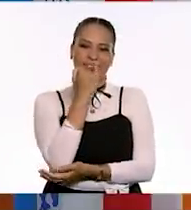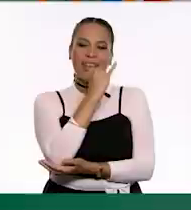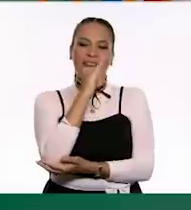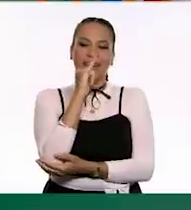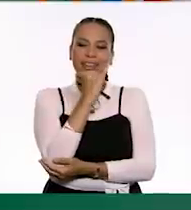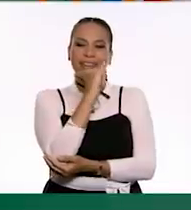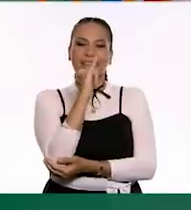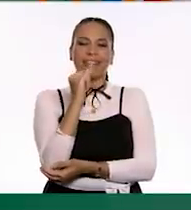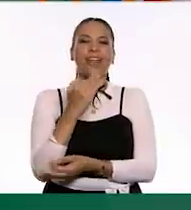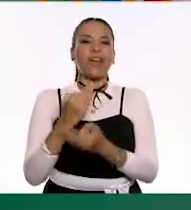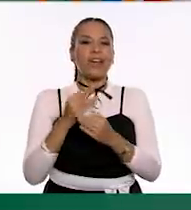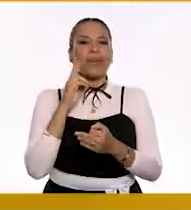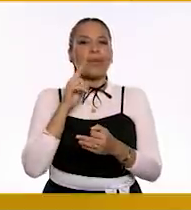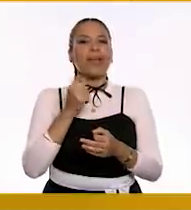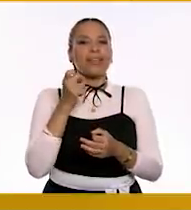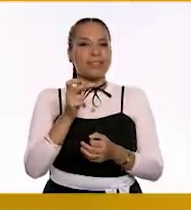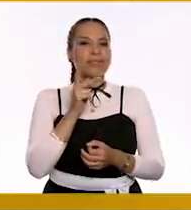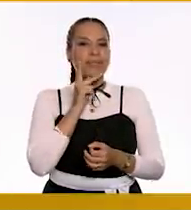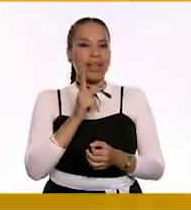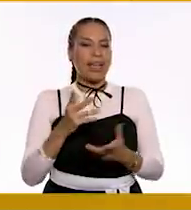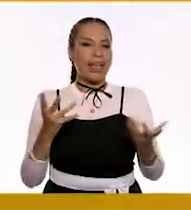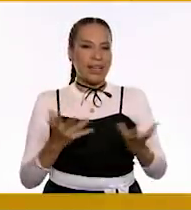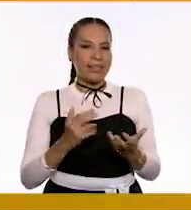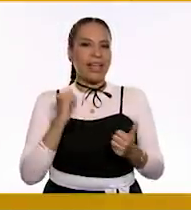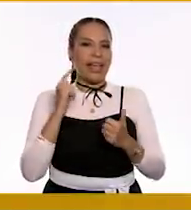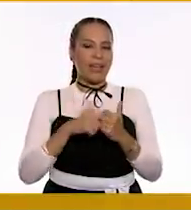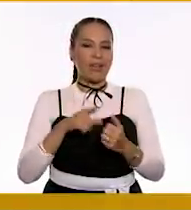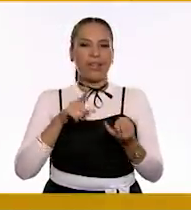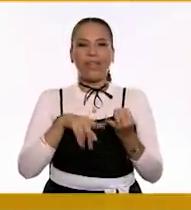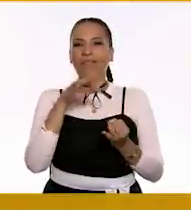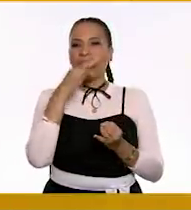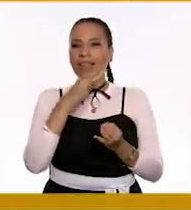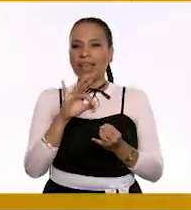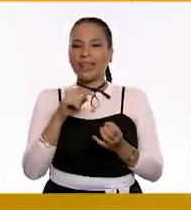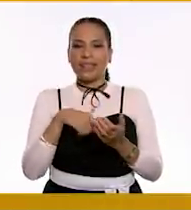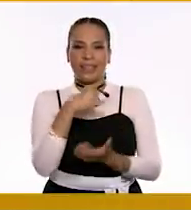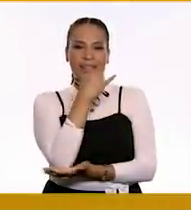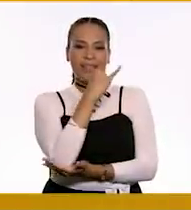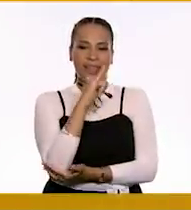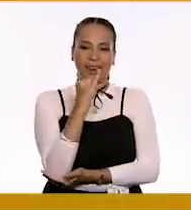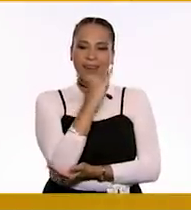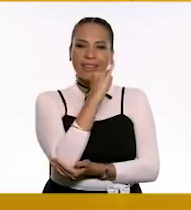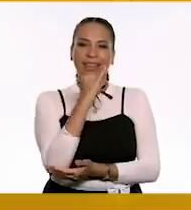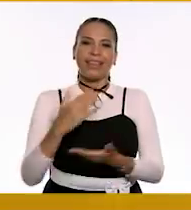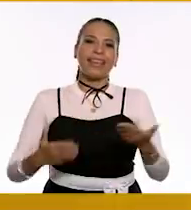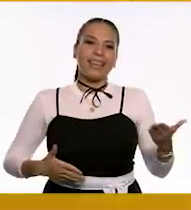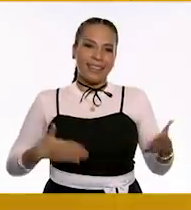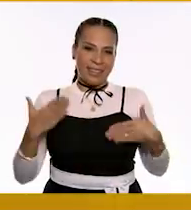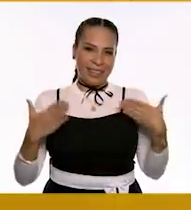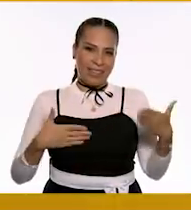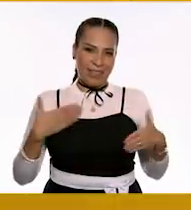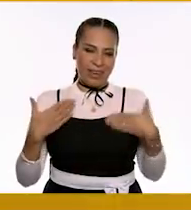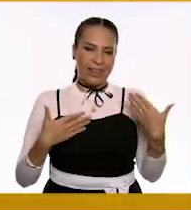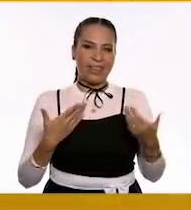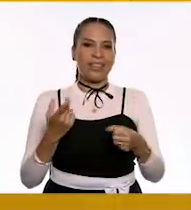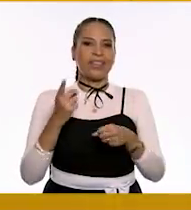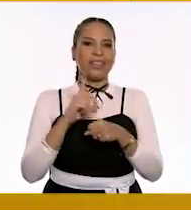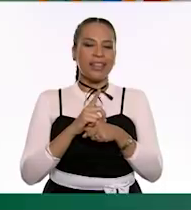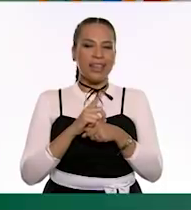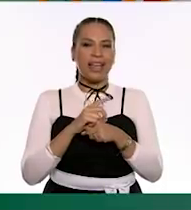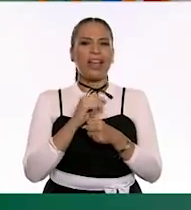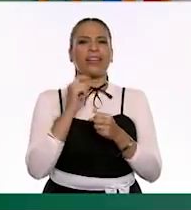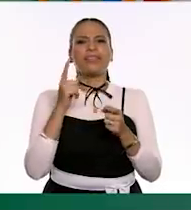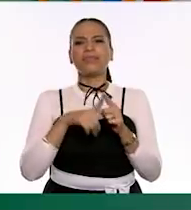Jardín también. A ver, vamos a intentar con esas palabras tratar de hacer algo de una fiesta en un jardín, algo divertido. De día. Y con